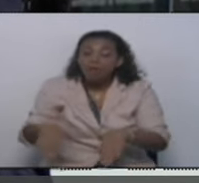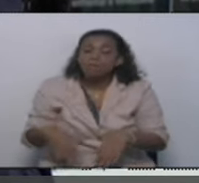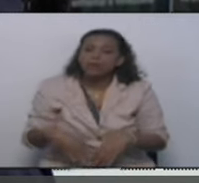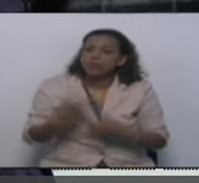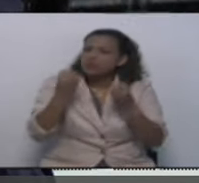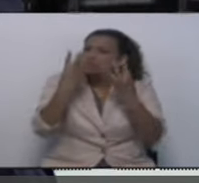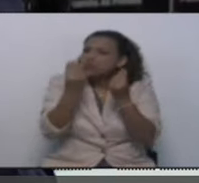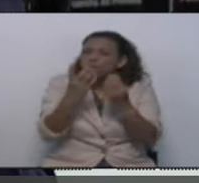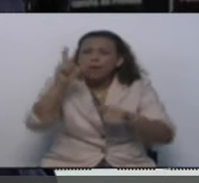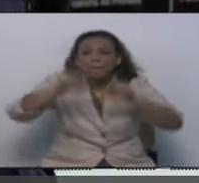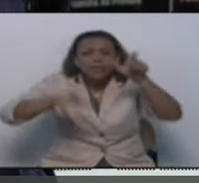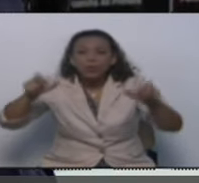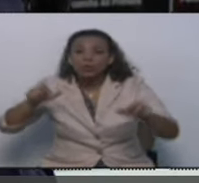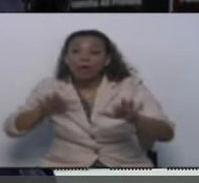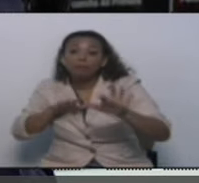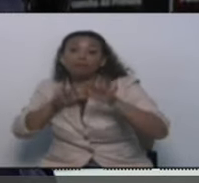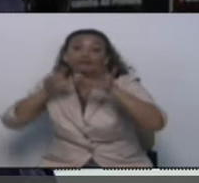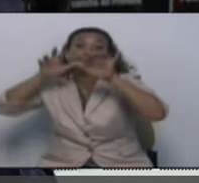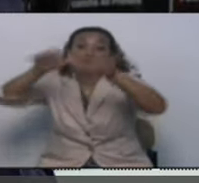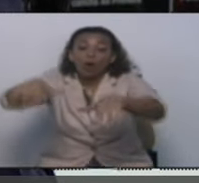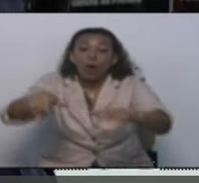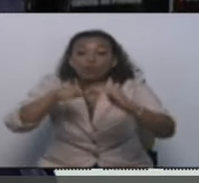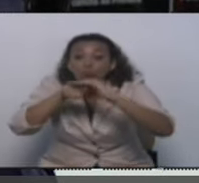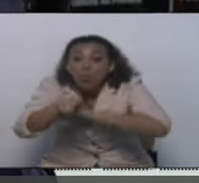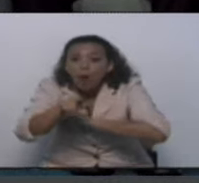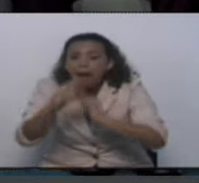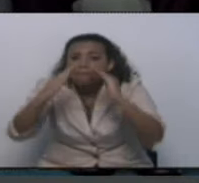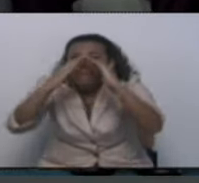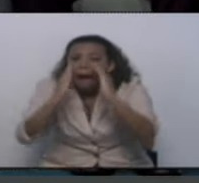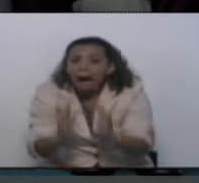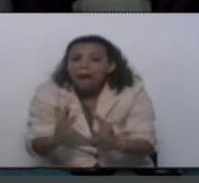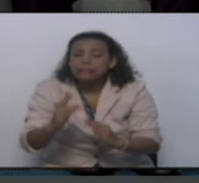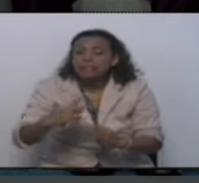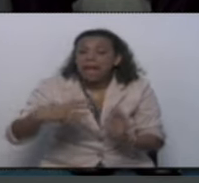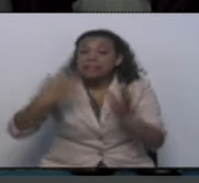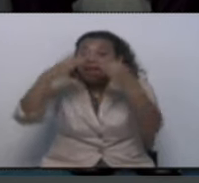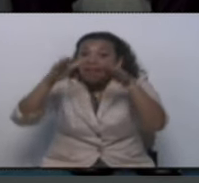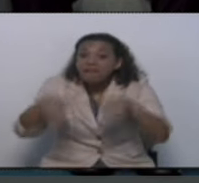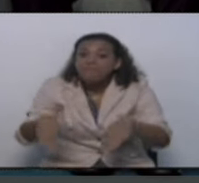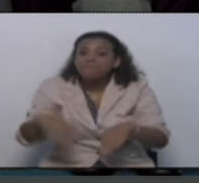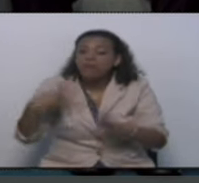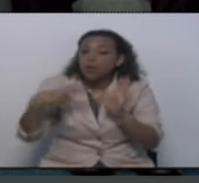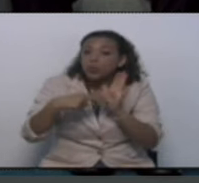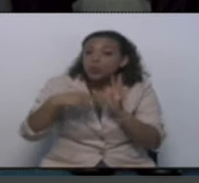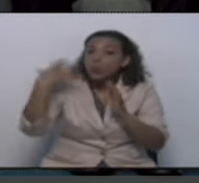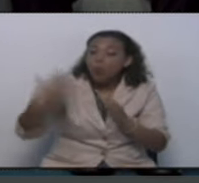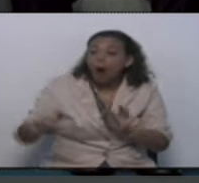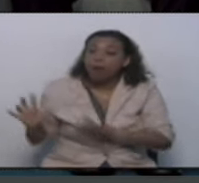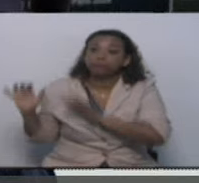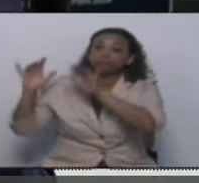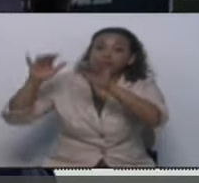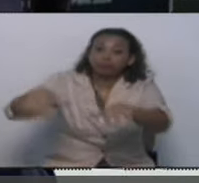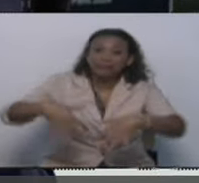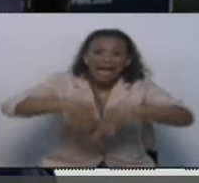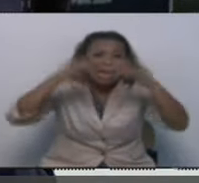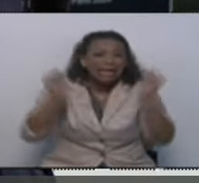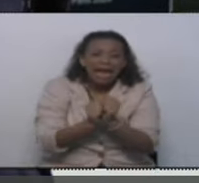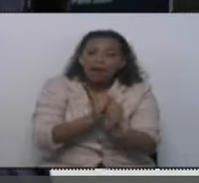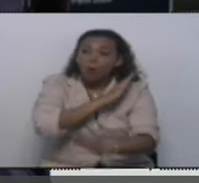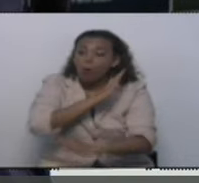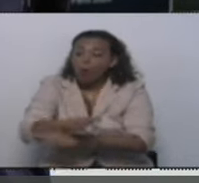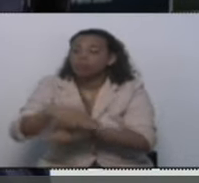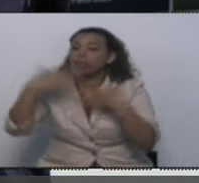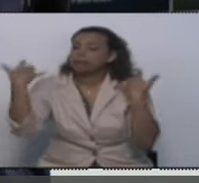¿Cuánta gente se fue a refugiar al Líbano en medio del momento peor de la guerra terrorista contra